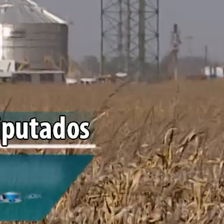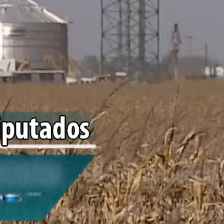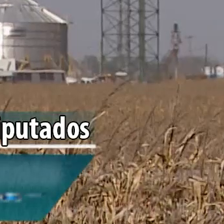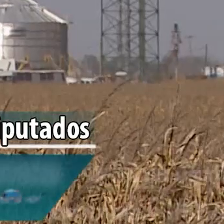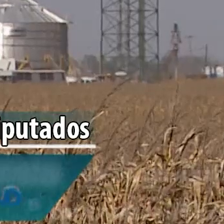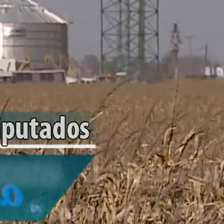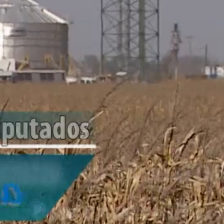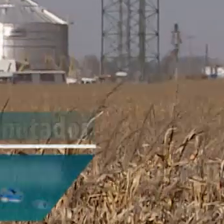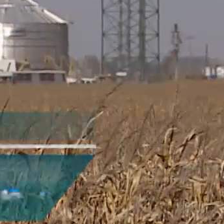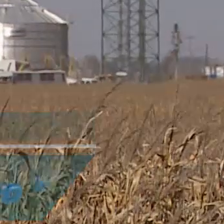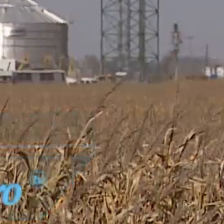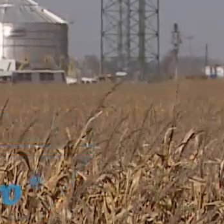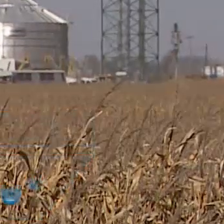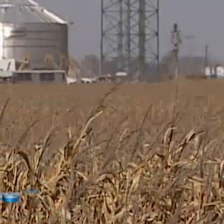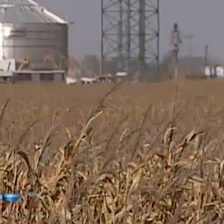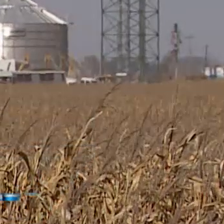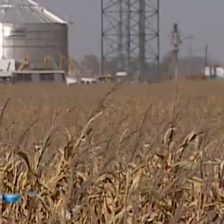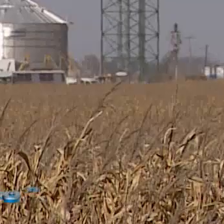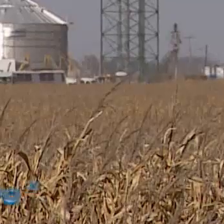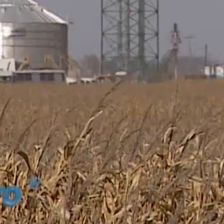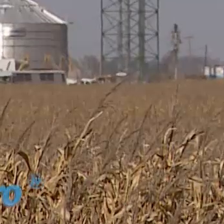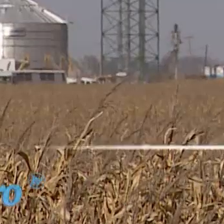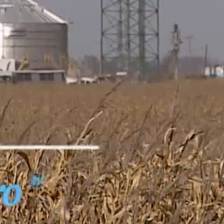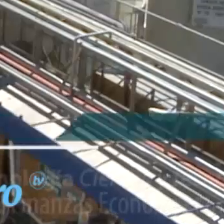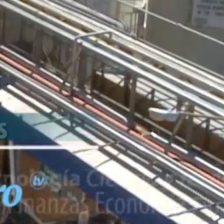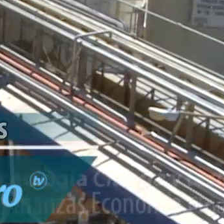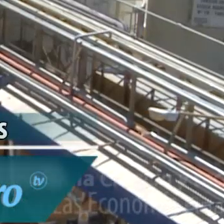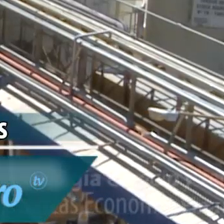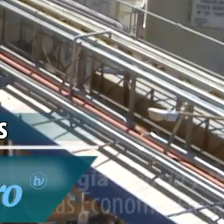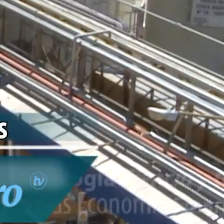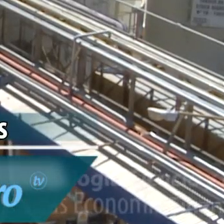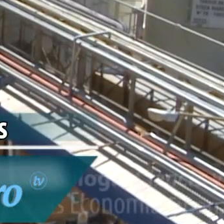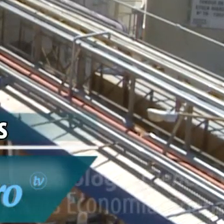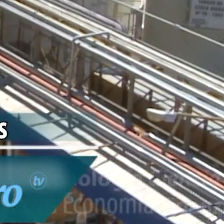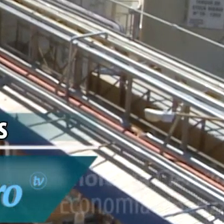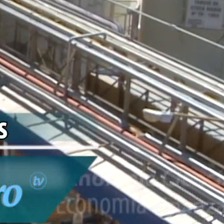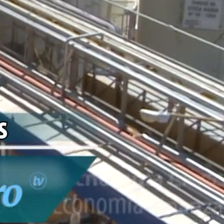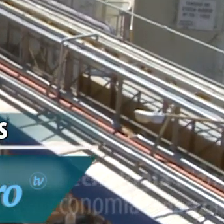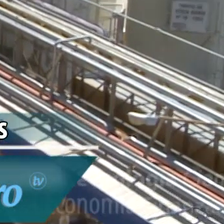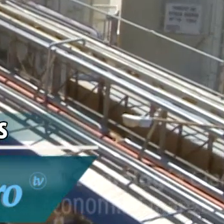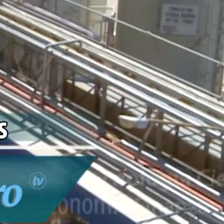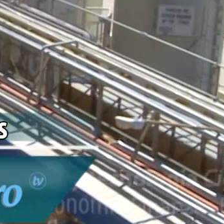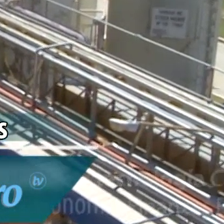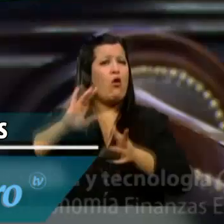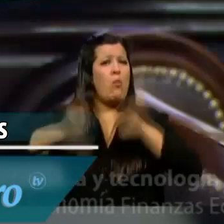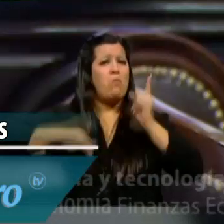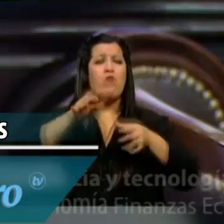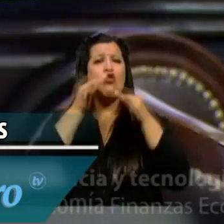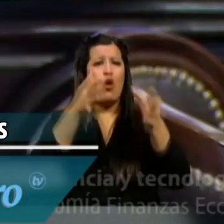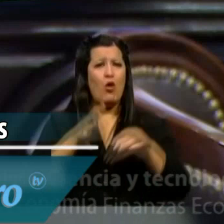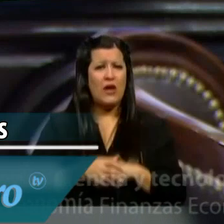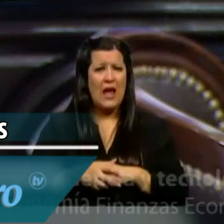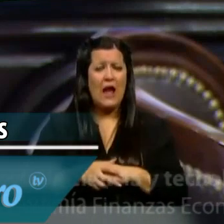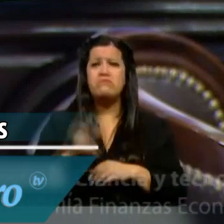más aguantan en el mercado. La otra característica que tiene esta ley es la de la arbitrariedad, la de la discrecionalidad, en